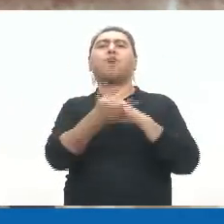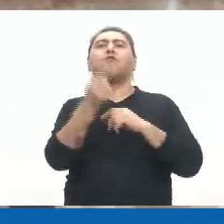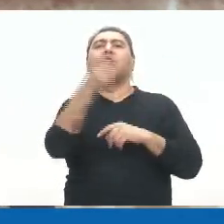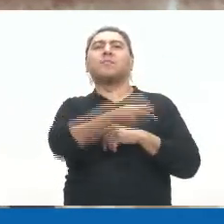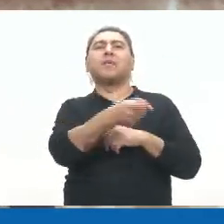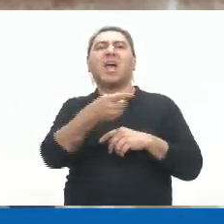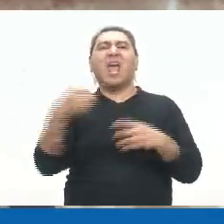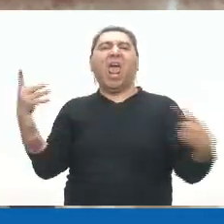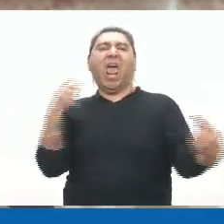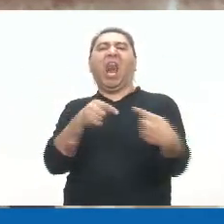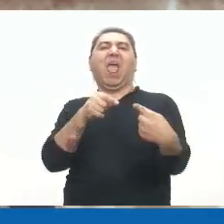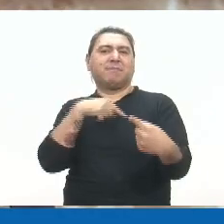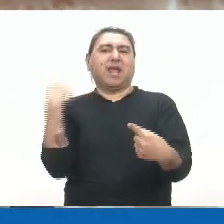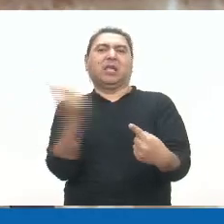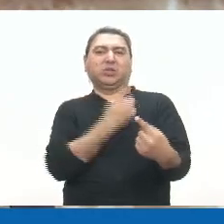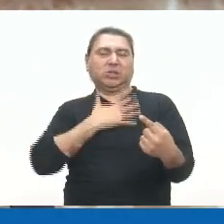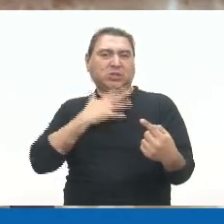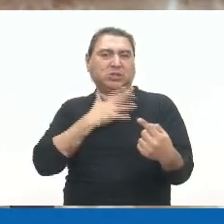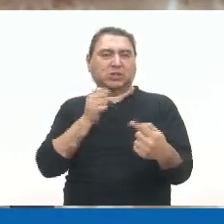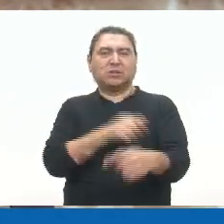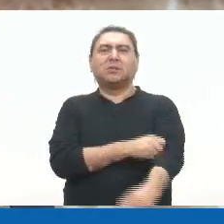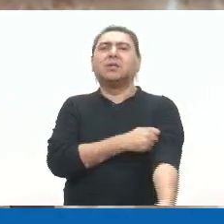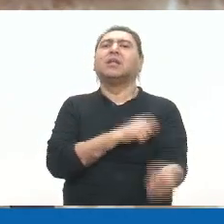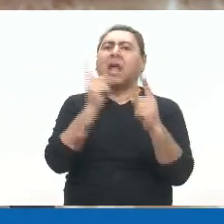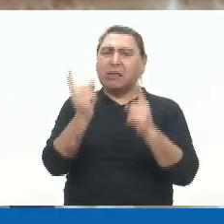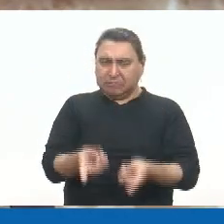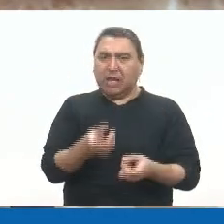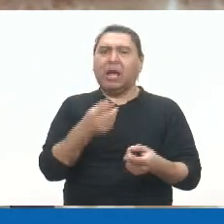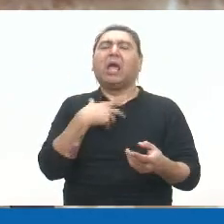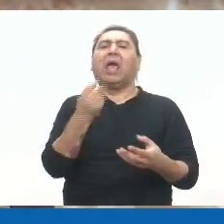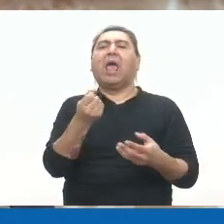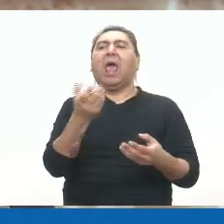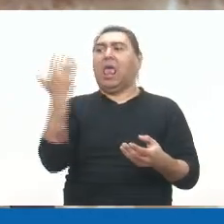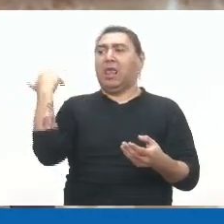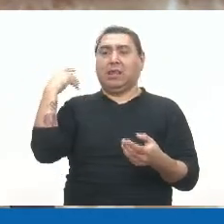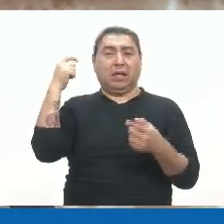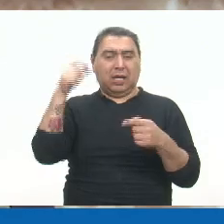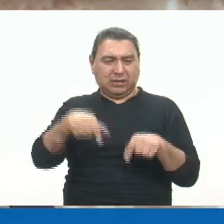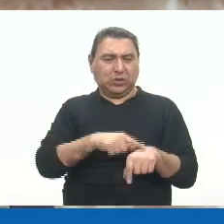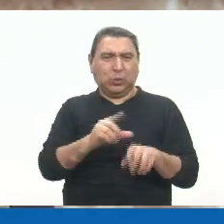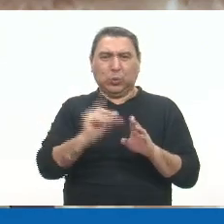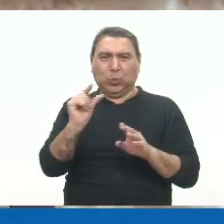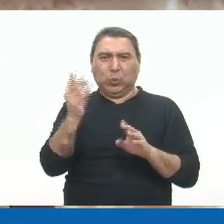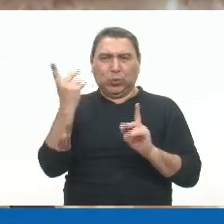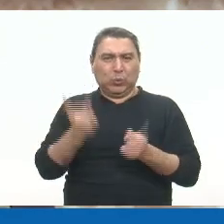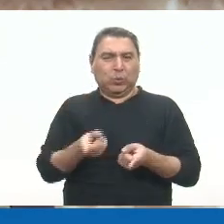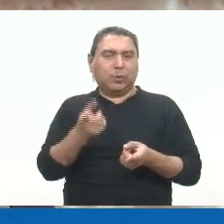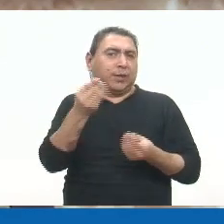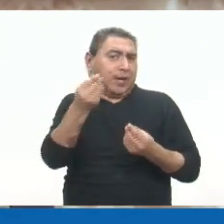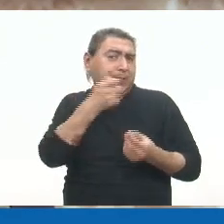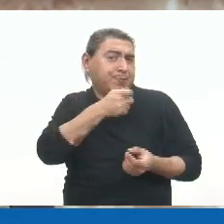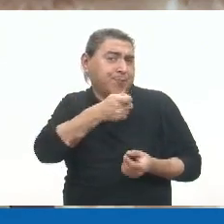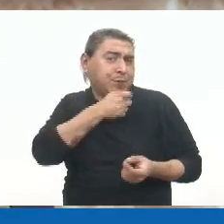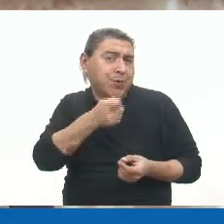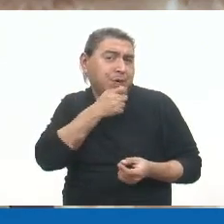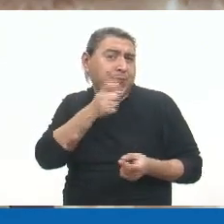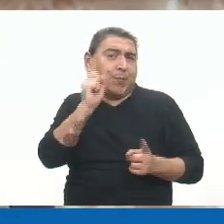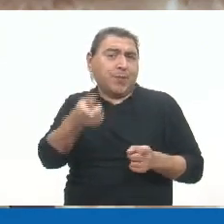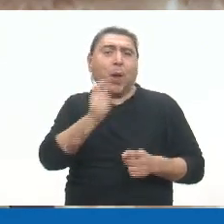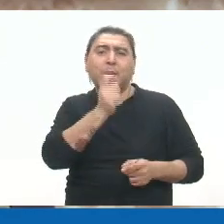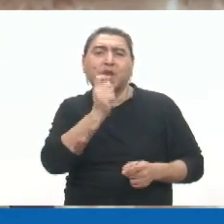sus enemigas y lo hace también y lo hizo en estos últimos días por ejemplo con